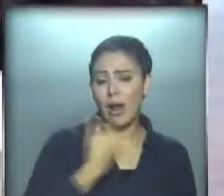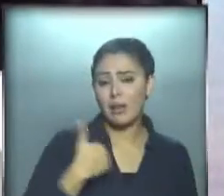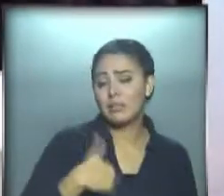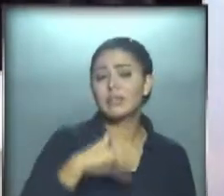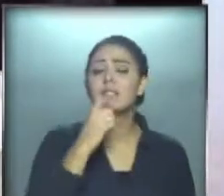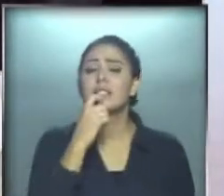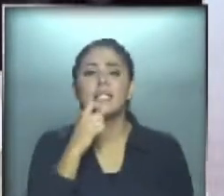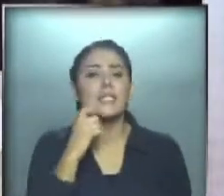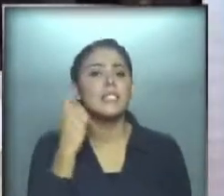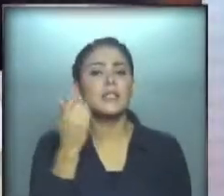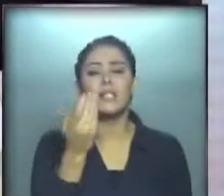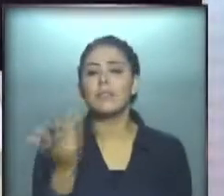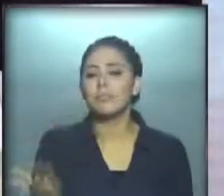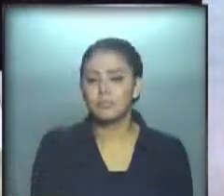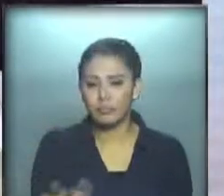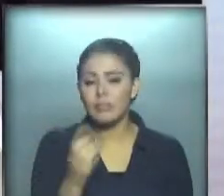si pertenece